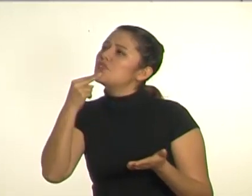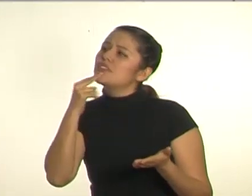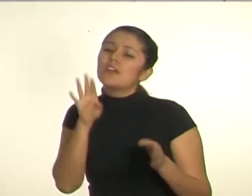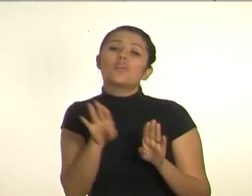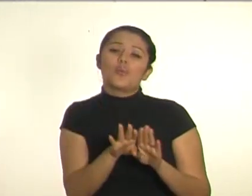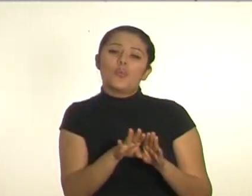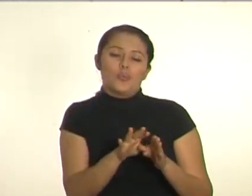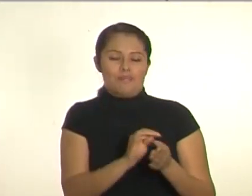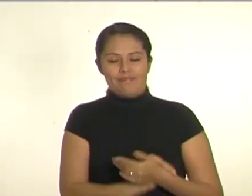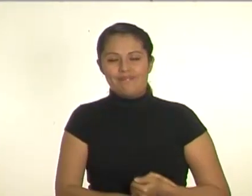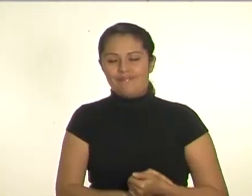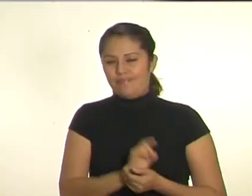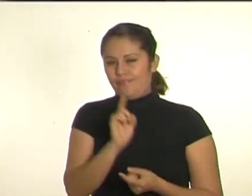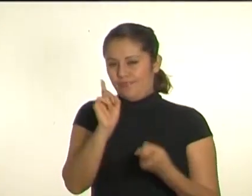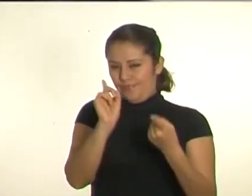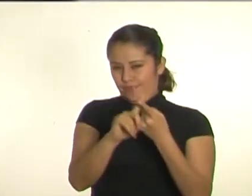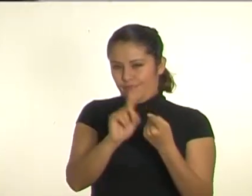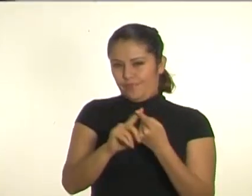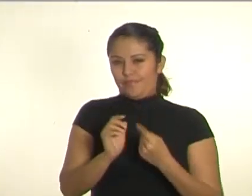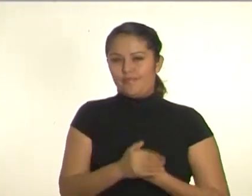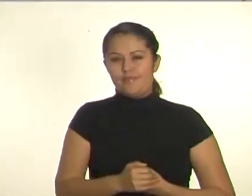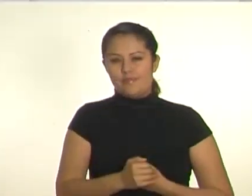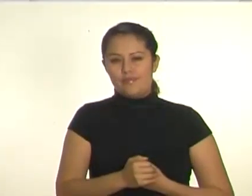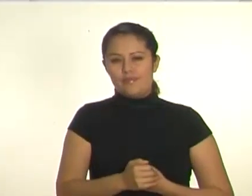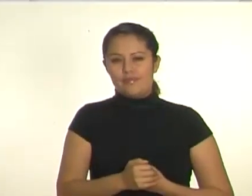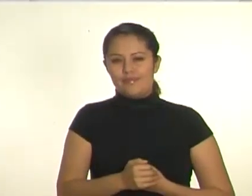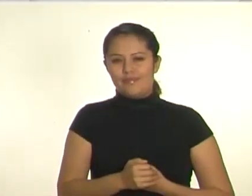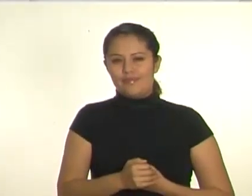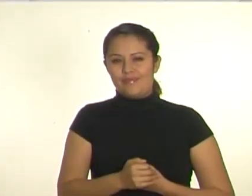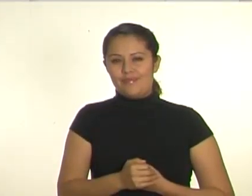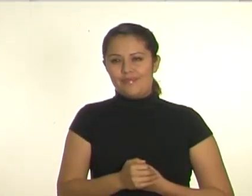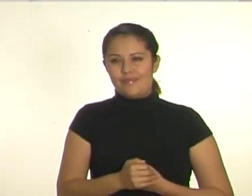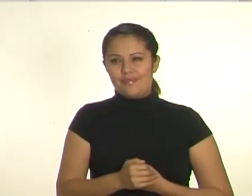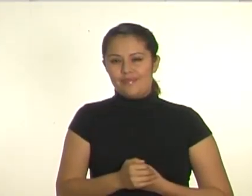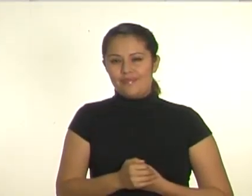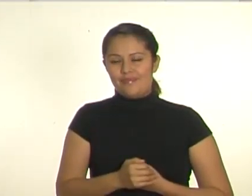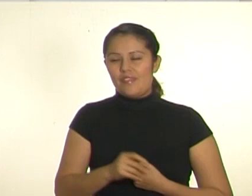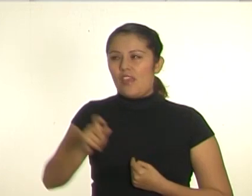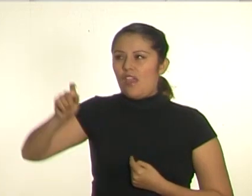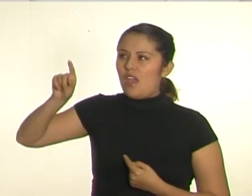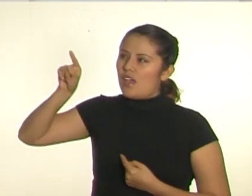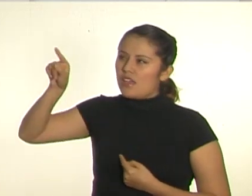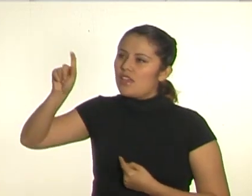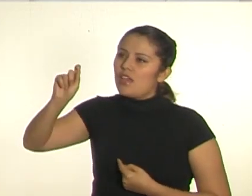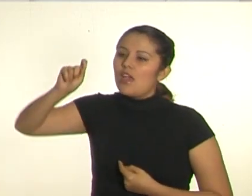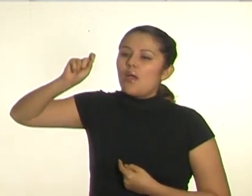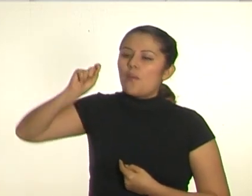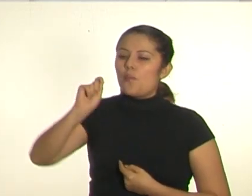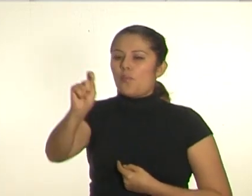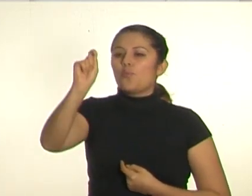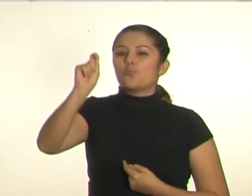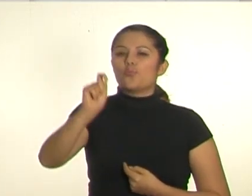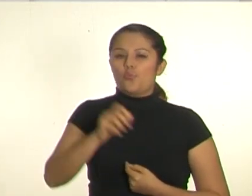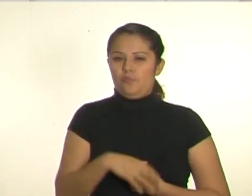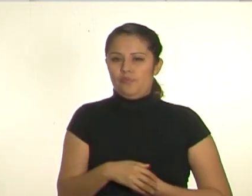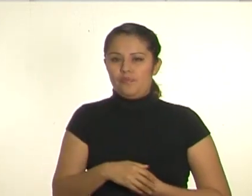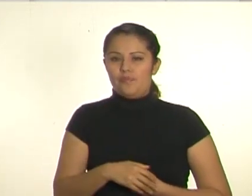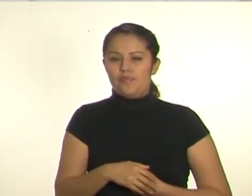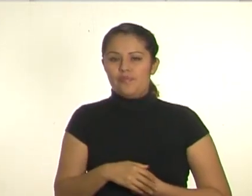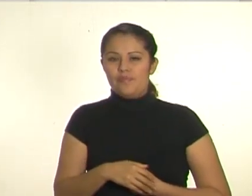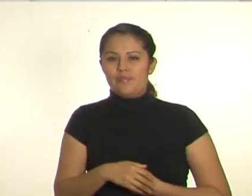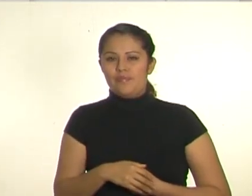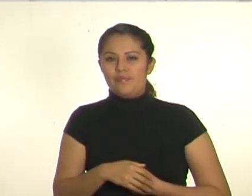Ok, el primero es el punto, lo tenemos de este lado.